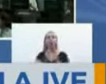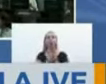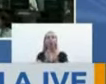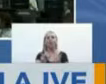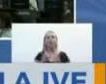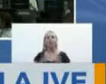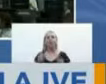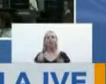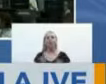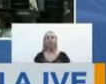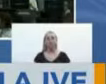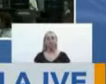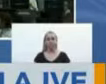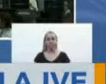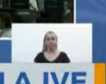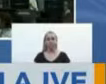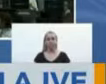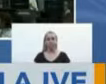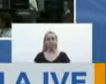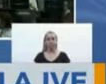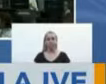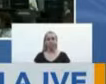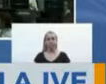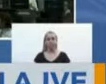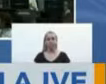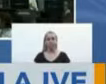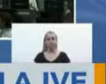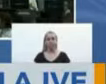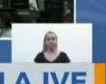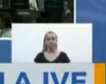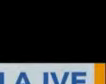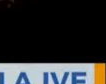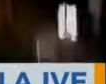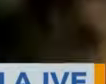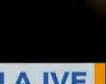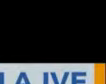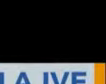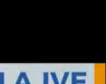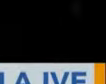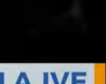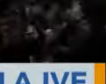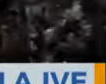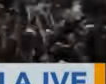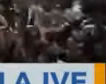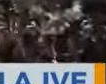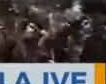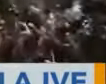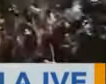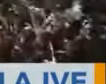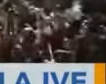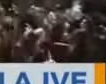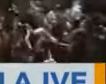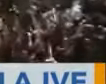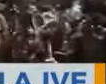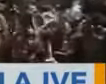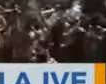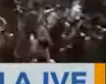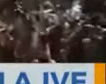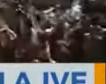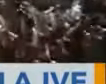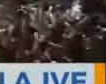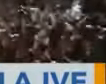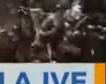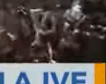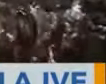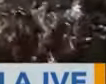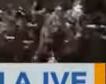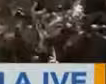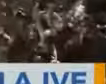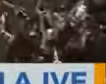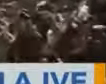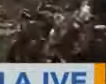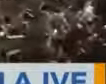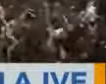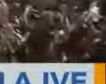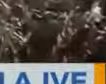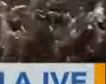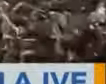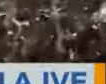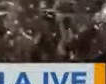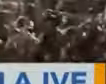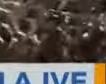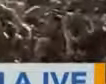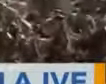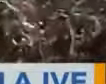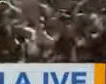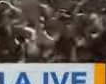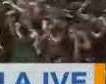15 años repletos de polémicas, posturas radicales, experiencias relatadas y un sinfín de anécdotas, se